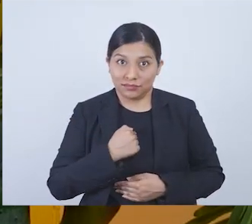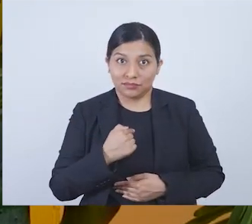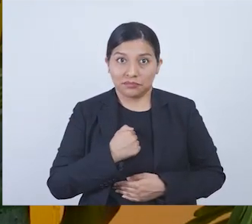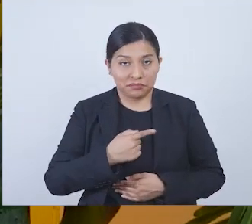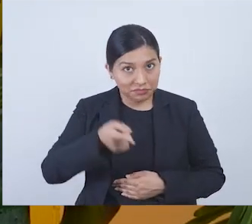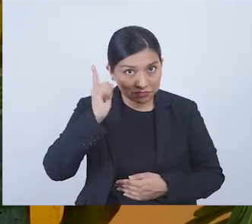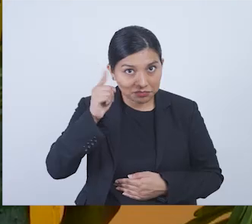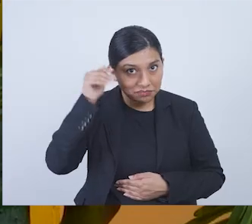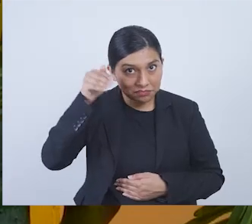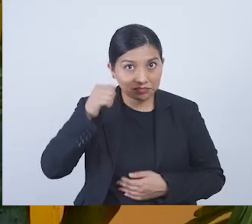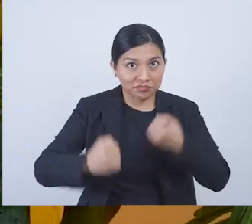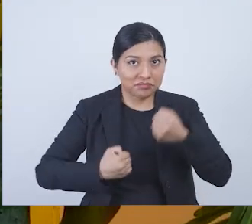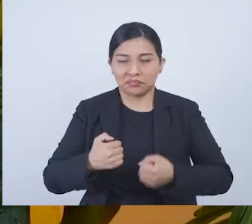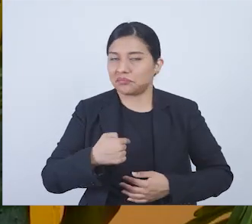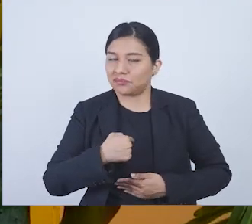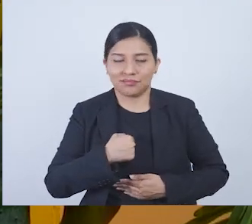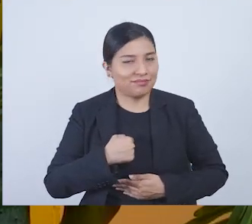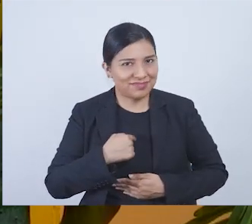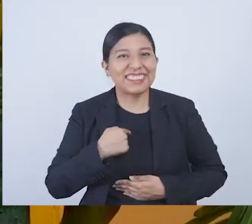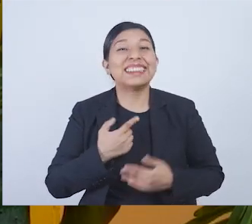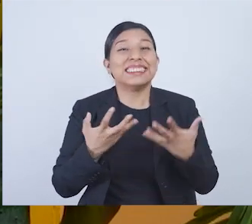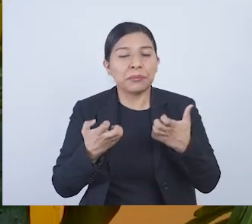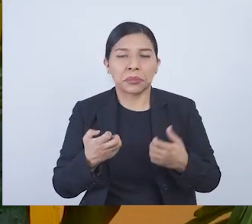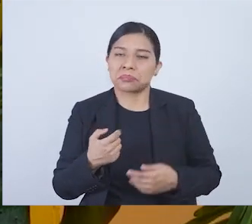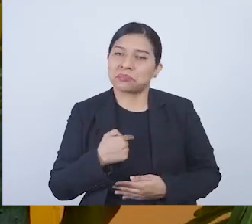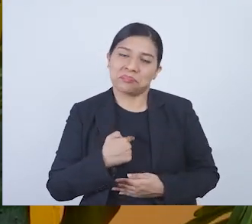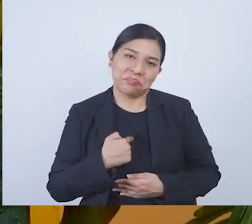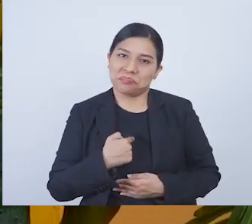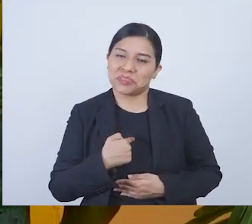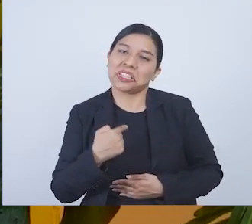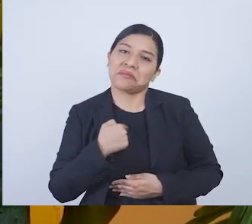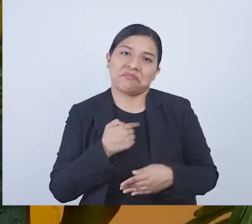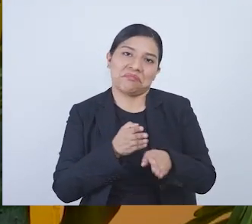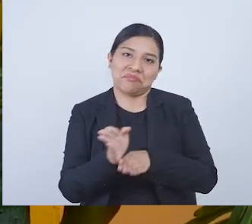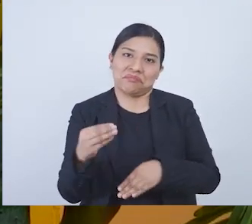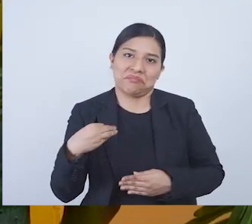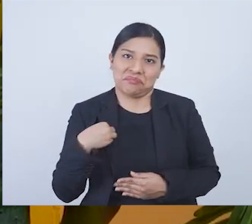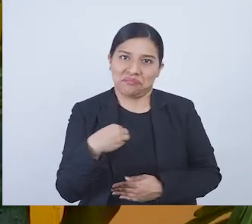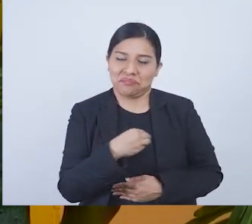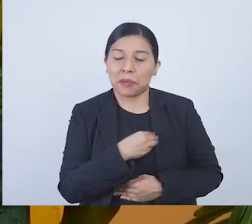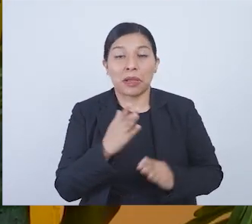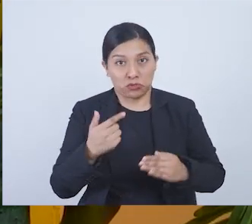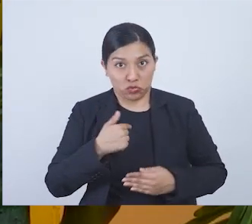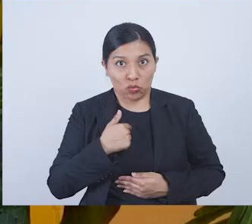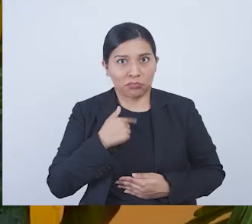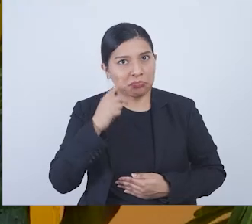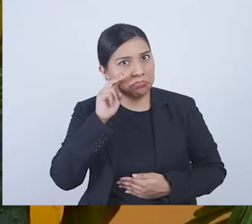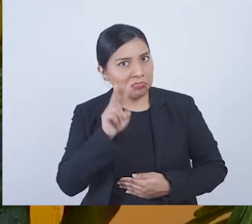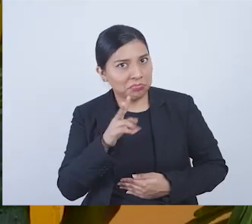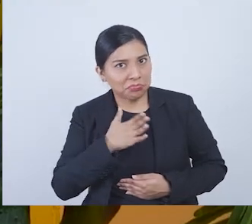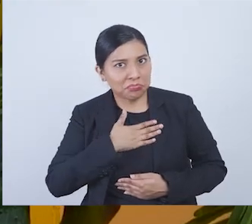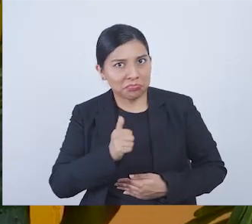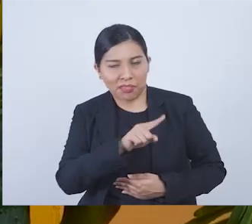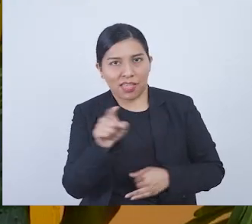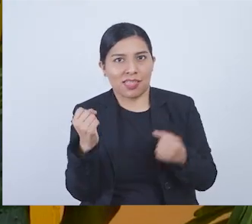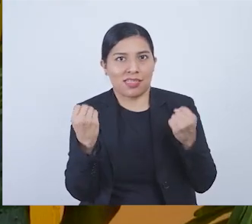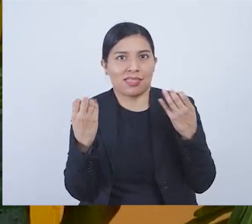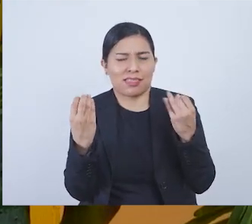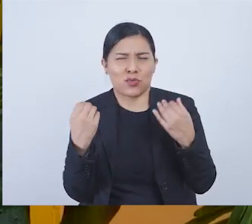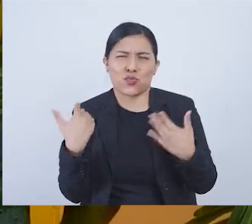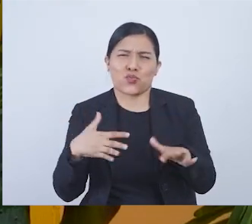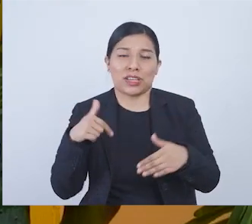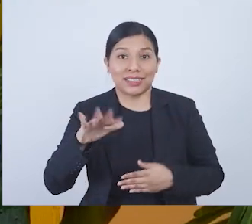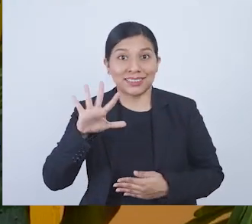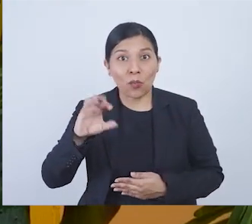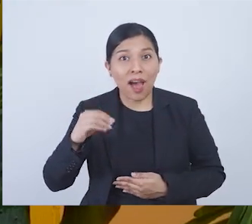hacerlo, quisiera tener parte del conocimiento que ustedes tienen y he estado disfrutando mucho este evento. Primero que después de 50